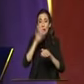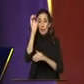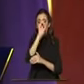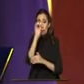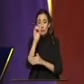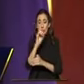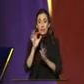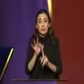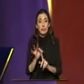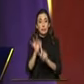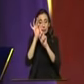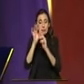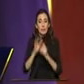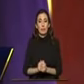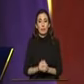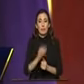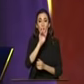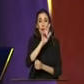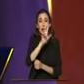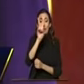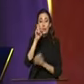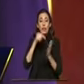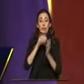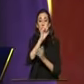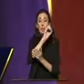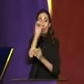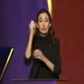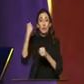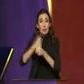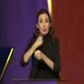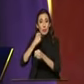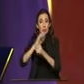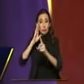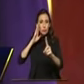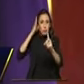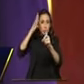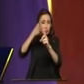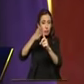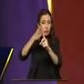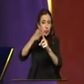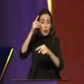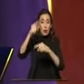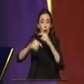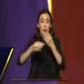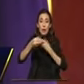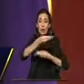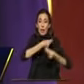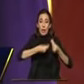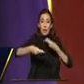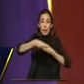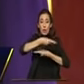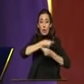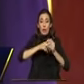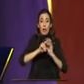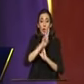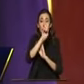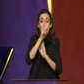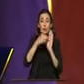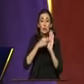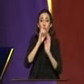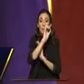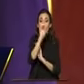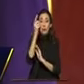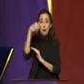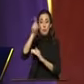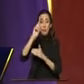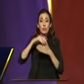Con Ciudadanos, 32.000 empleos directos e indirectos surgirán de una inversión ya captada de 2.000 millones de